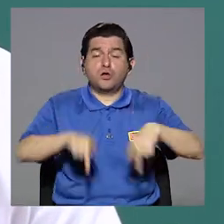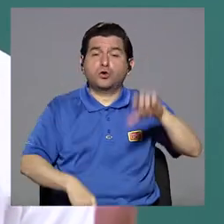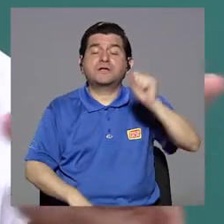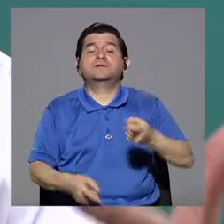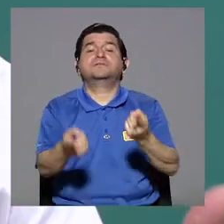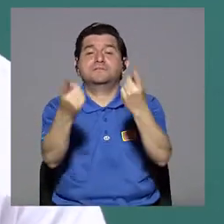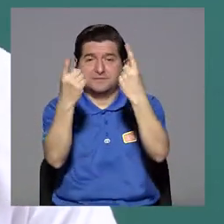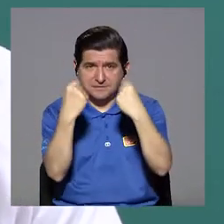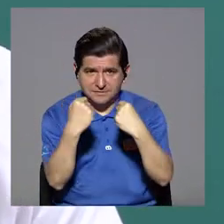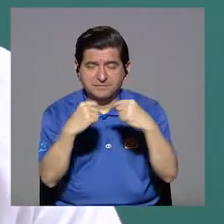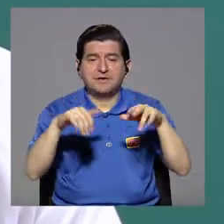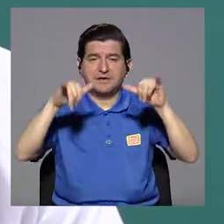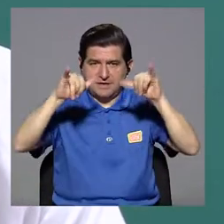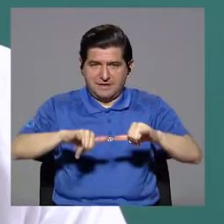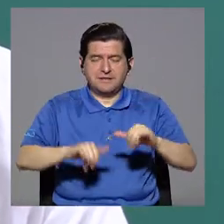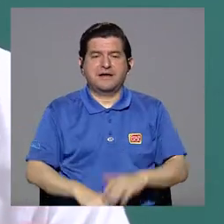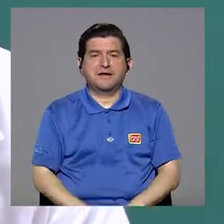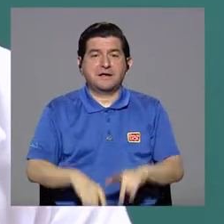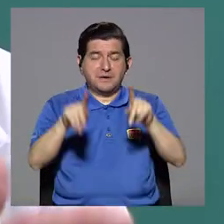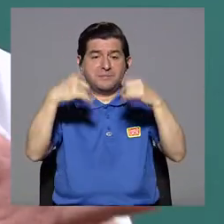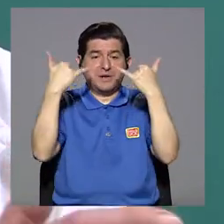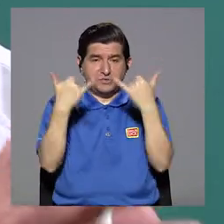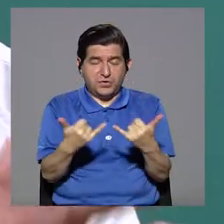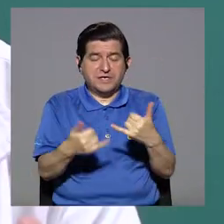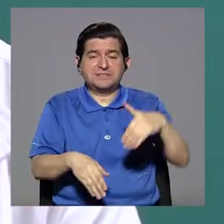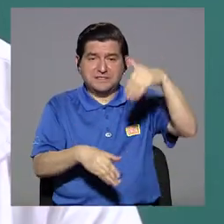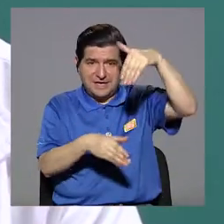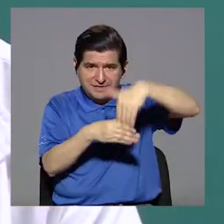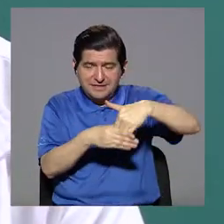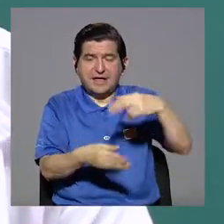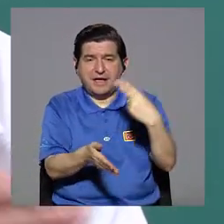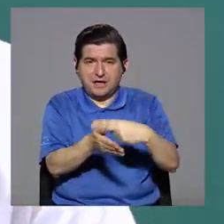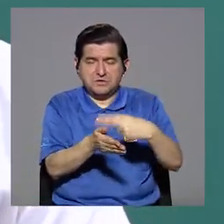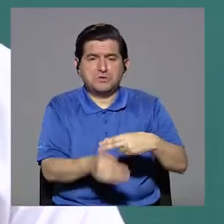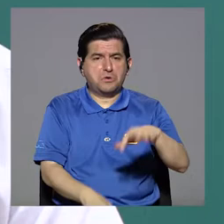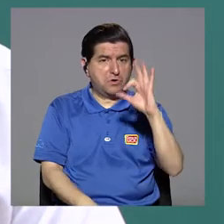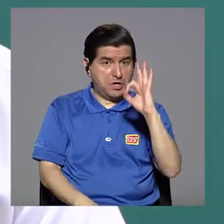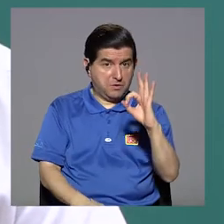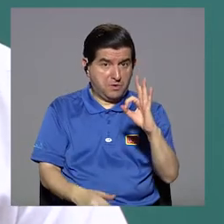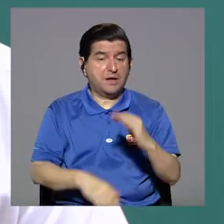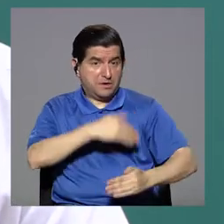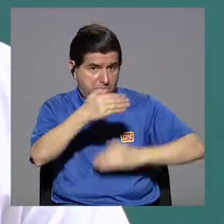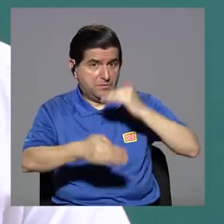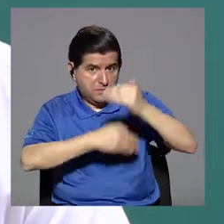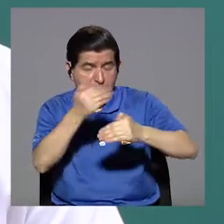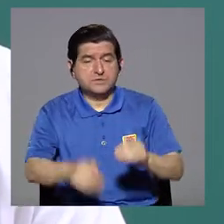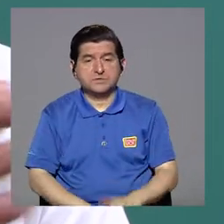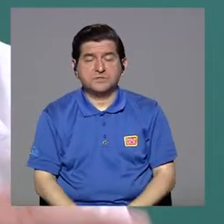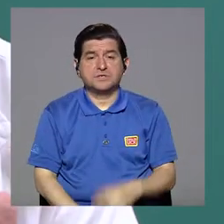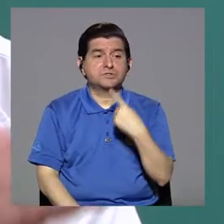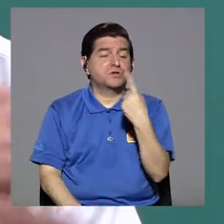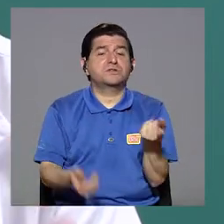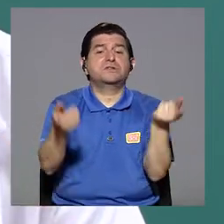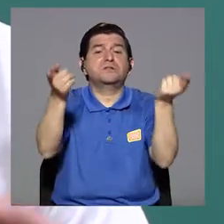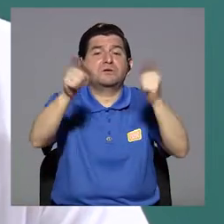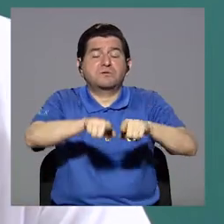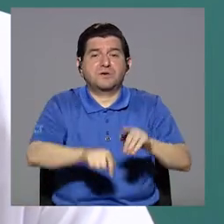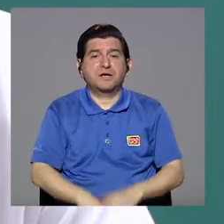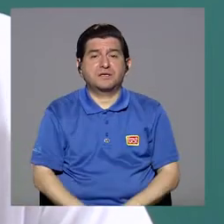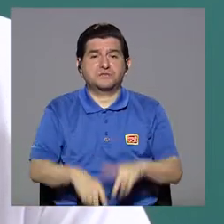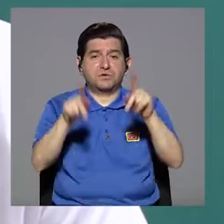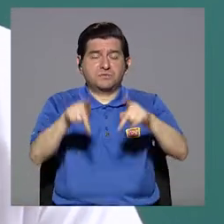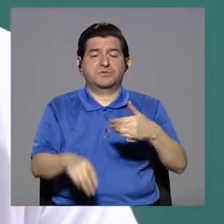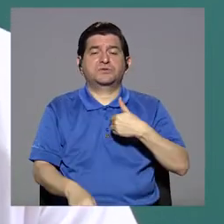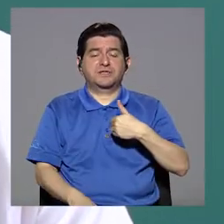cortos pacientes ingresaran era que los pacientes que ya estaban hospitalizados y ya estaban estable yo siento siempre el caso un